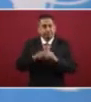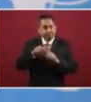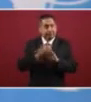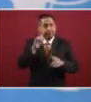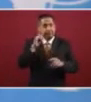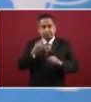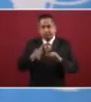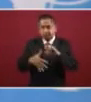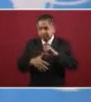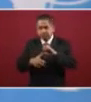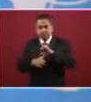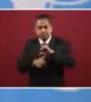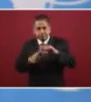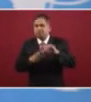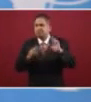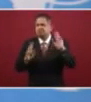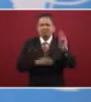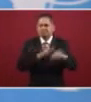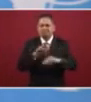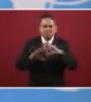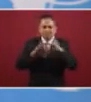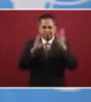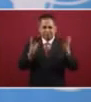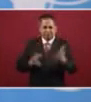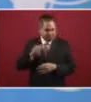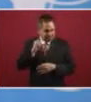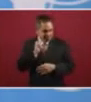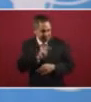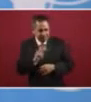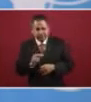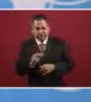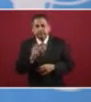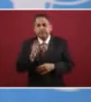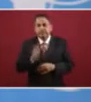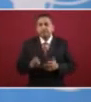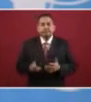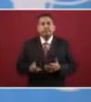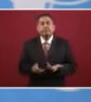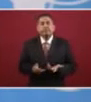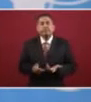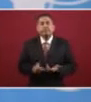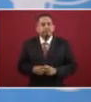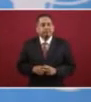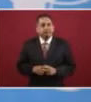Latina, en el Caribe, en el mundo, se